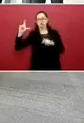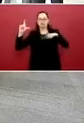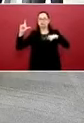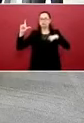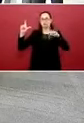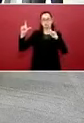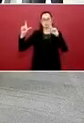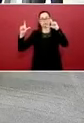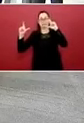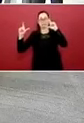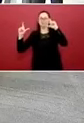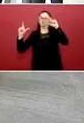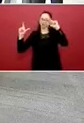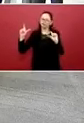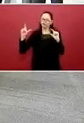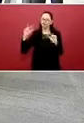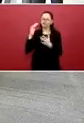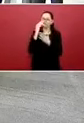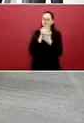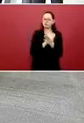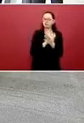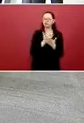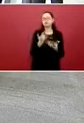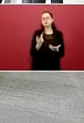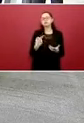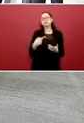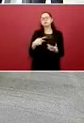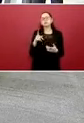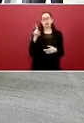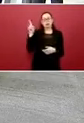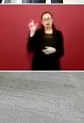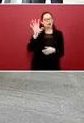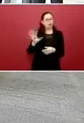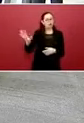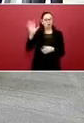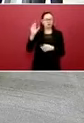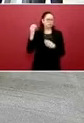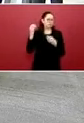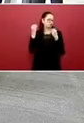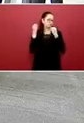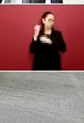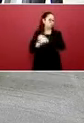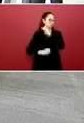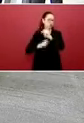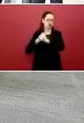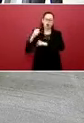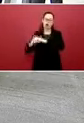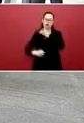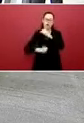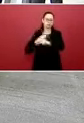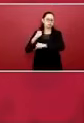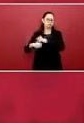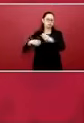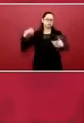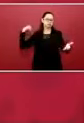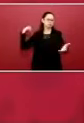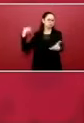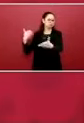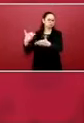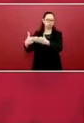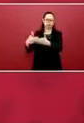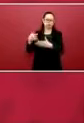donde ya llevan muchos años aplicando lo que se conoce como